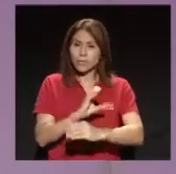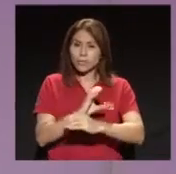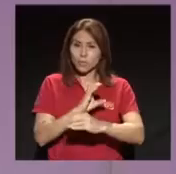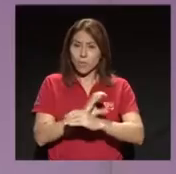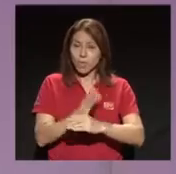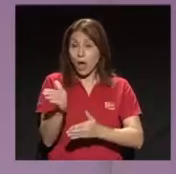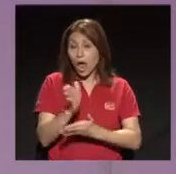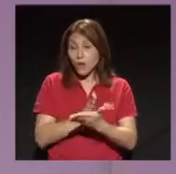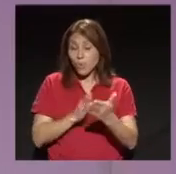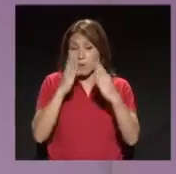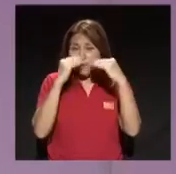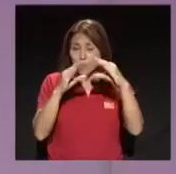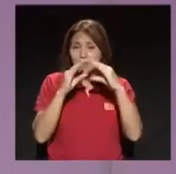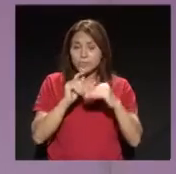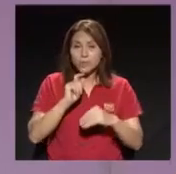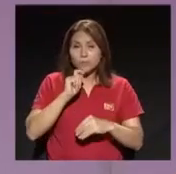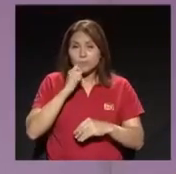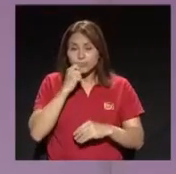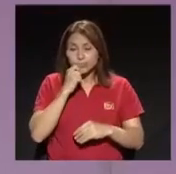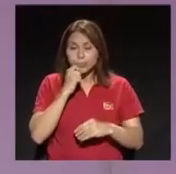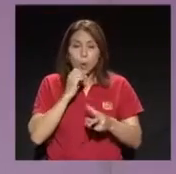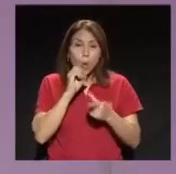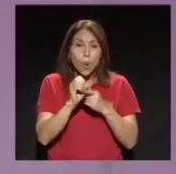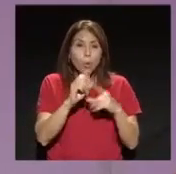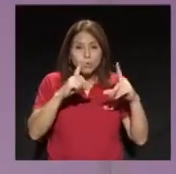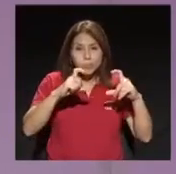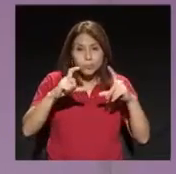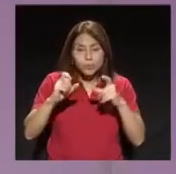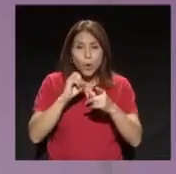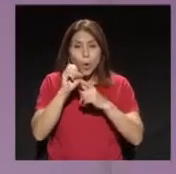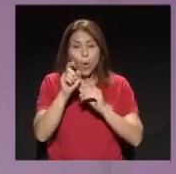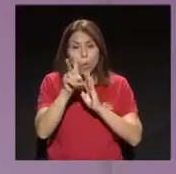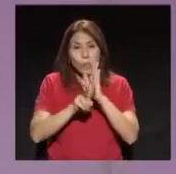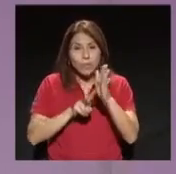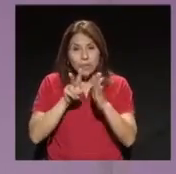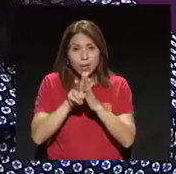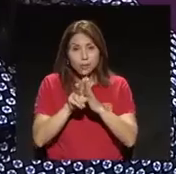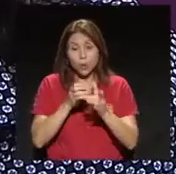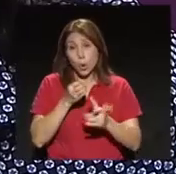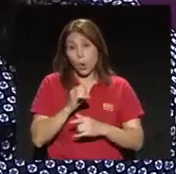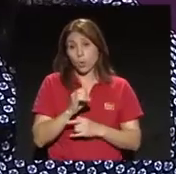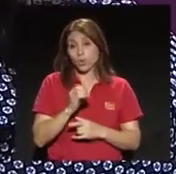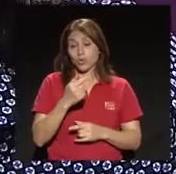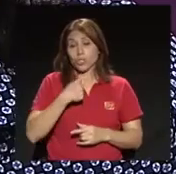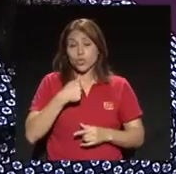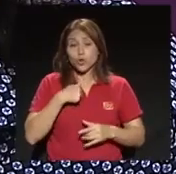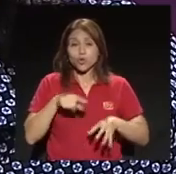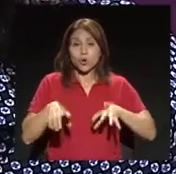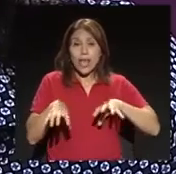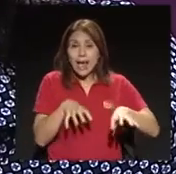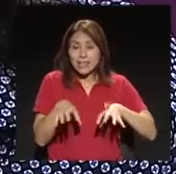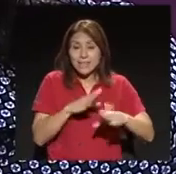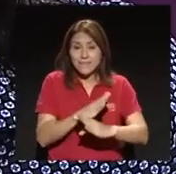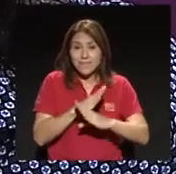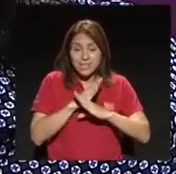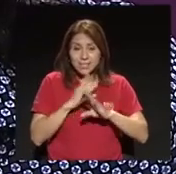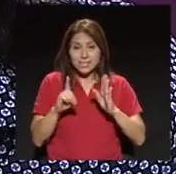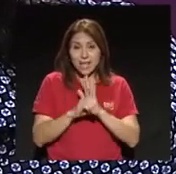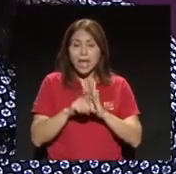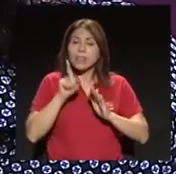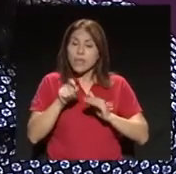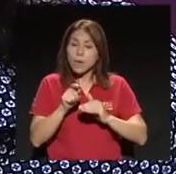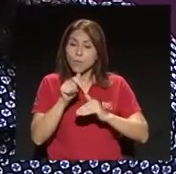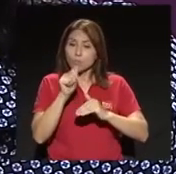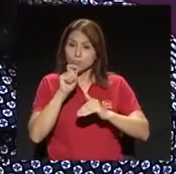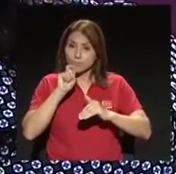sensible, imágenes, videos, o si soy activista, algún documento sensible, pues tenerlo resguardado en una computadora